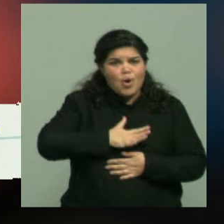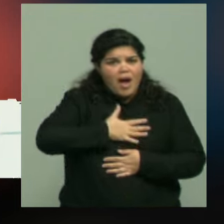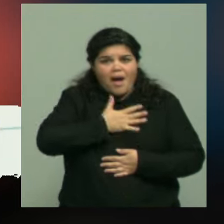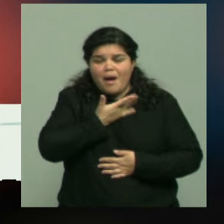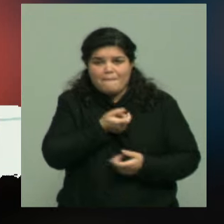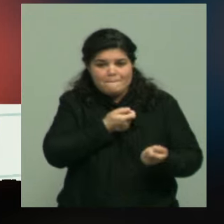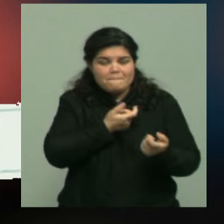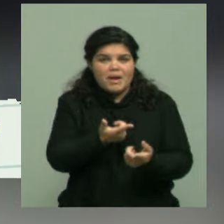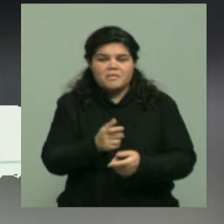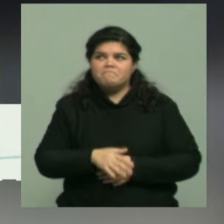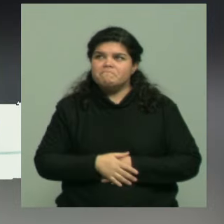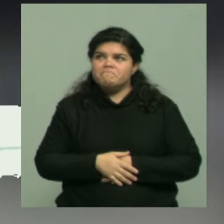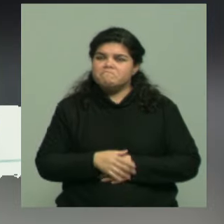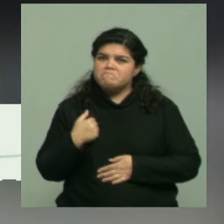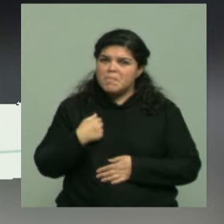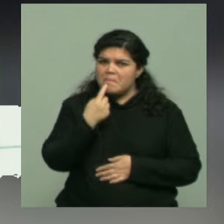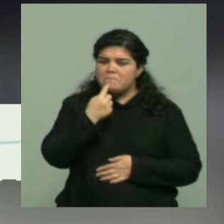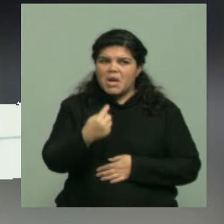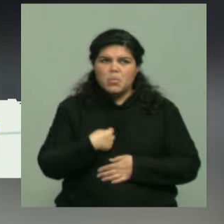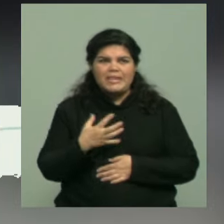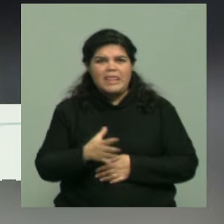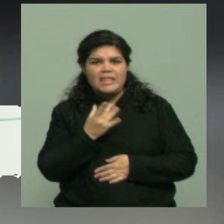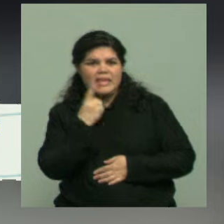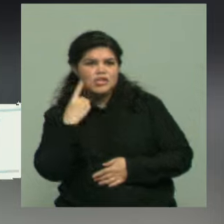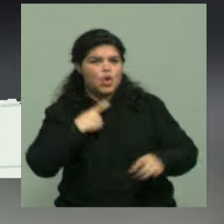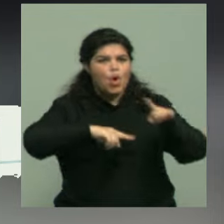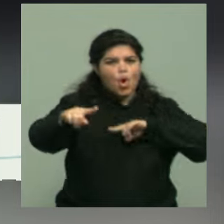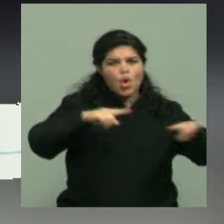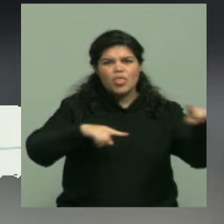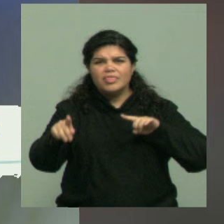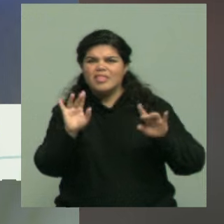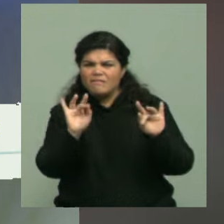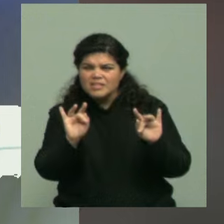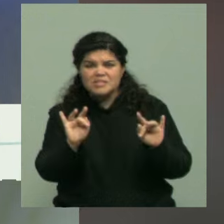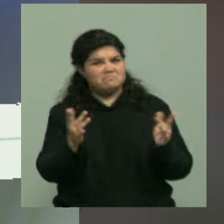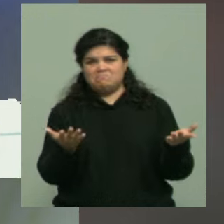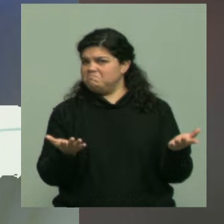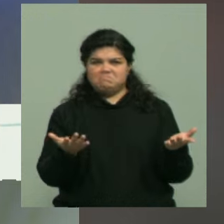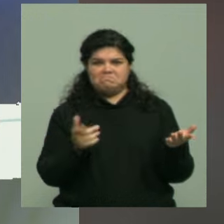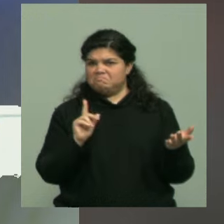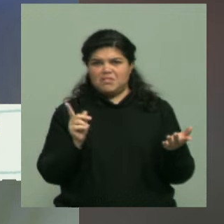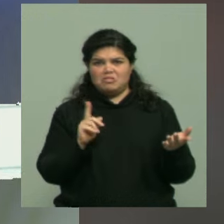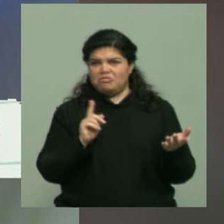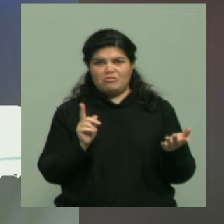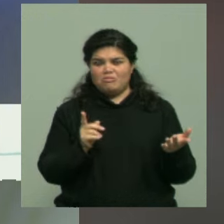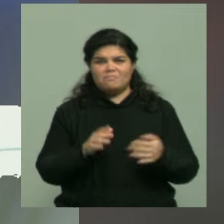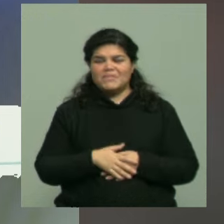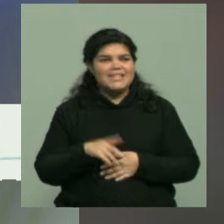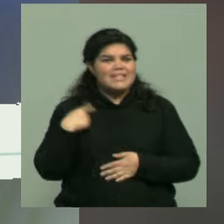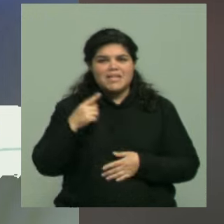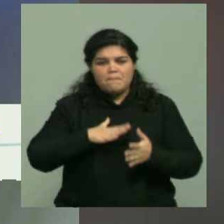lugar a mí me preguntan, ¿es difícil dirigirlos? ¿Es difícil trabajar con ellos? No, porque todo lo que se hace es del